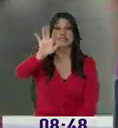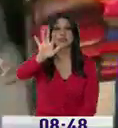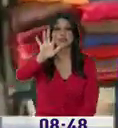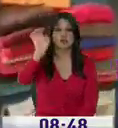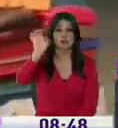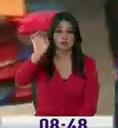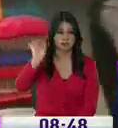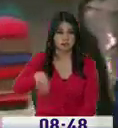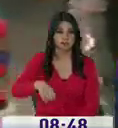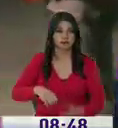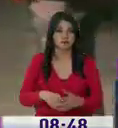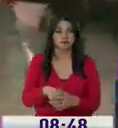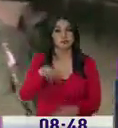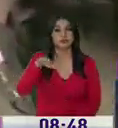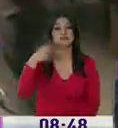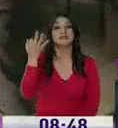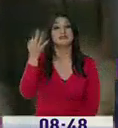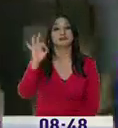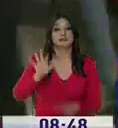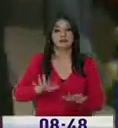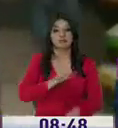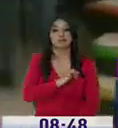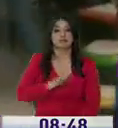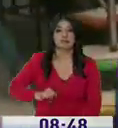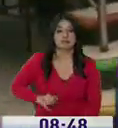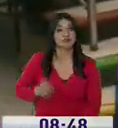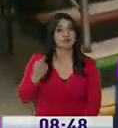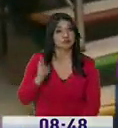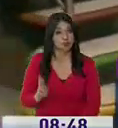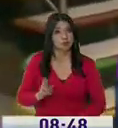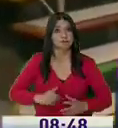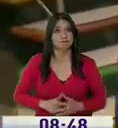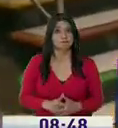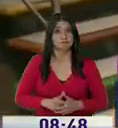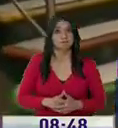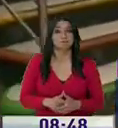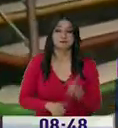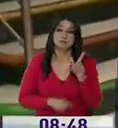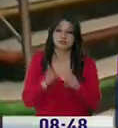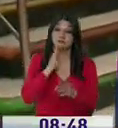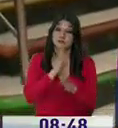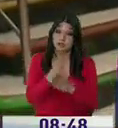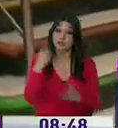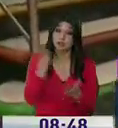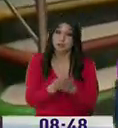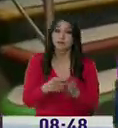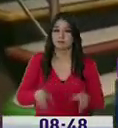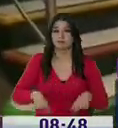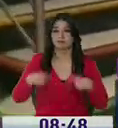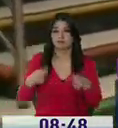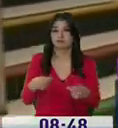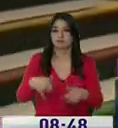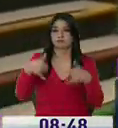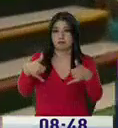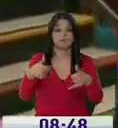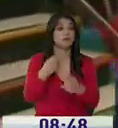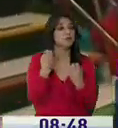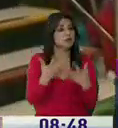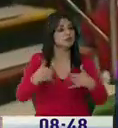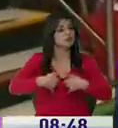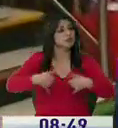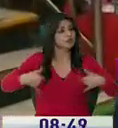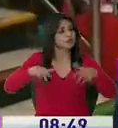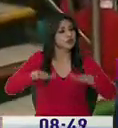de enero del 2019 aquí en Ipiales del Sur, premiando la fidelidad de nuestros clientes. ¿Cuántos locales están en